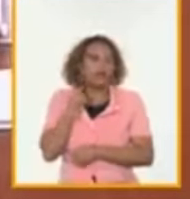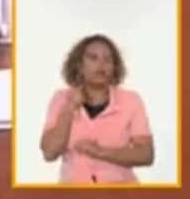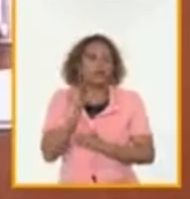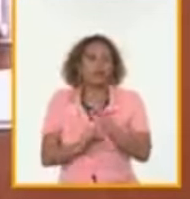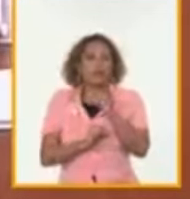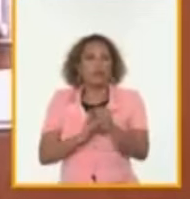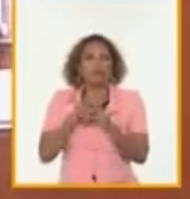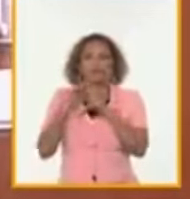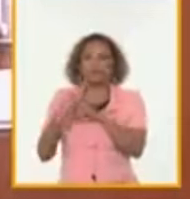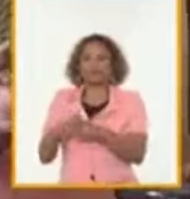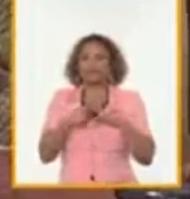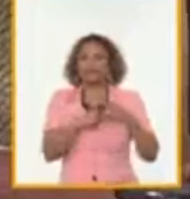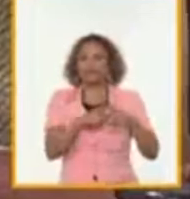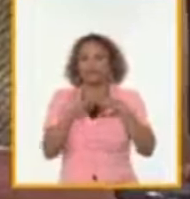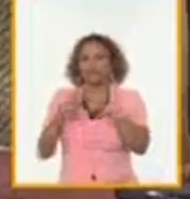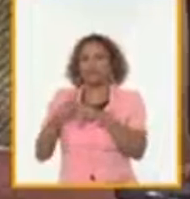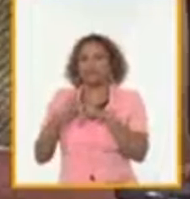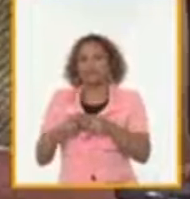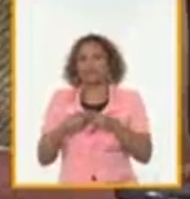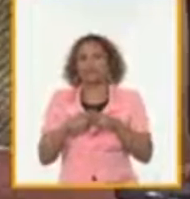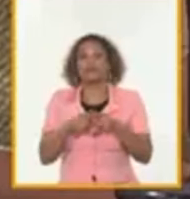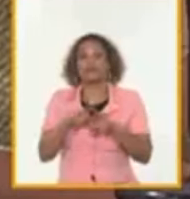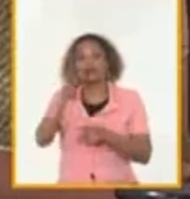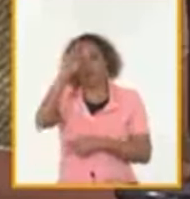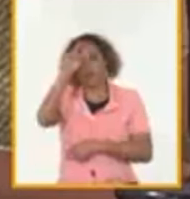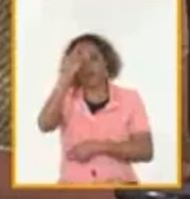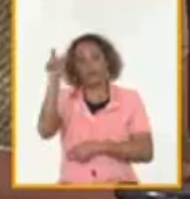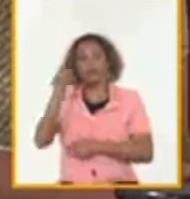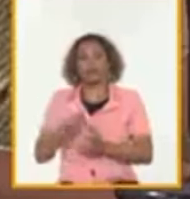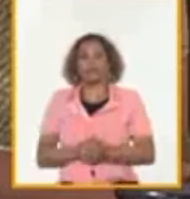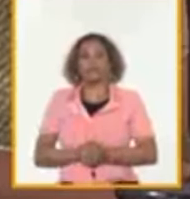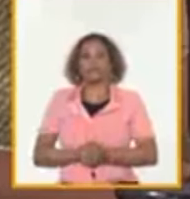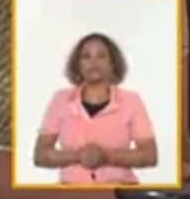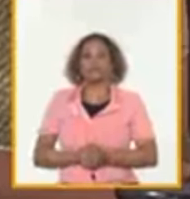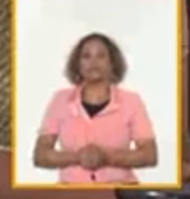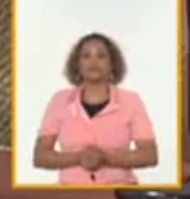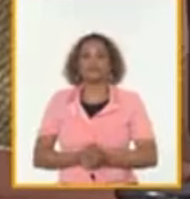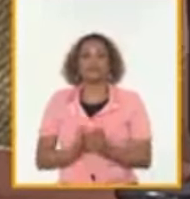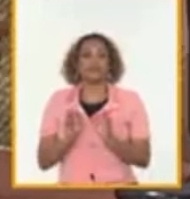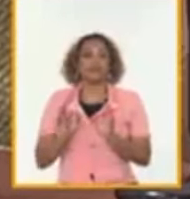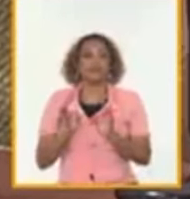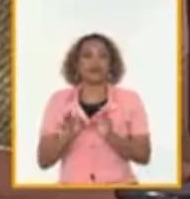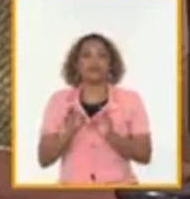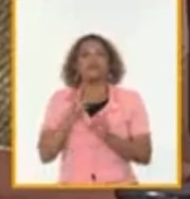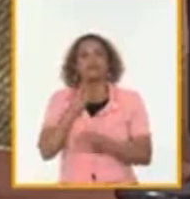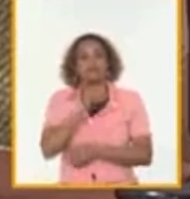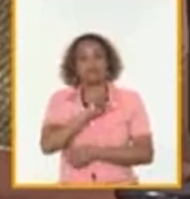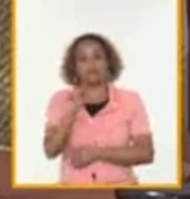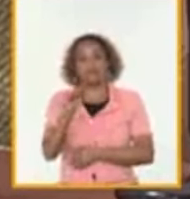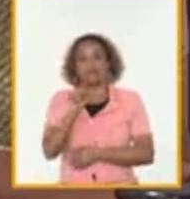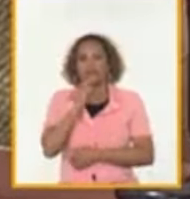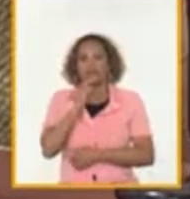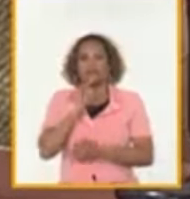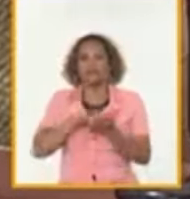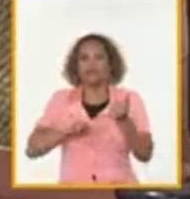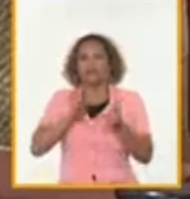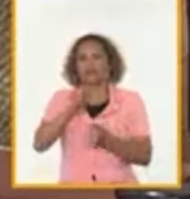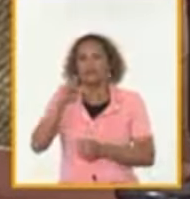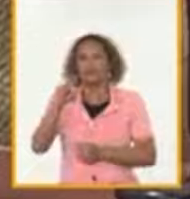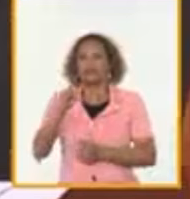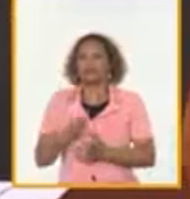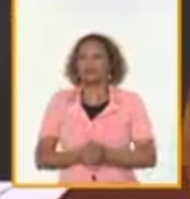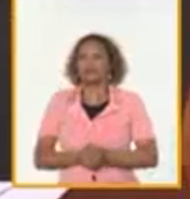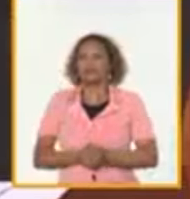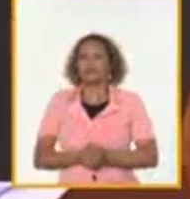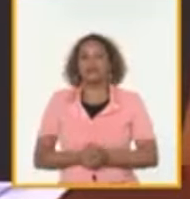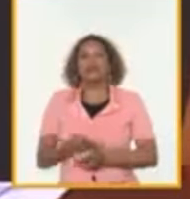poco recuperando las instituciones nuestras del sistema de salud porque realmente se lo merece el pueblo villaclareño sobre todo porque también algunas